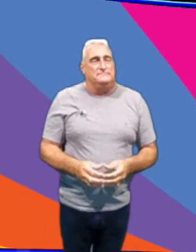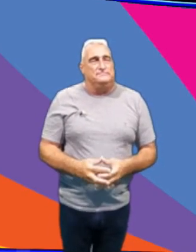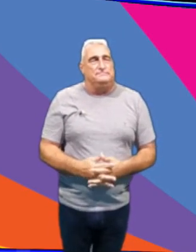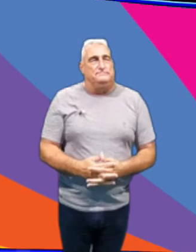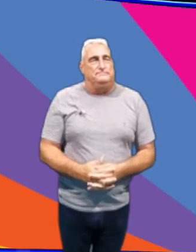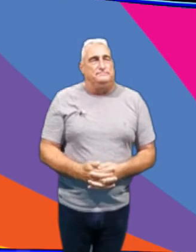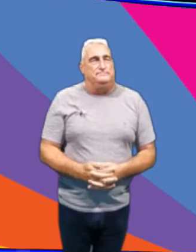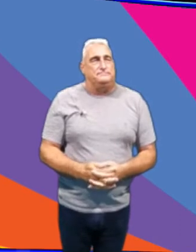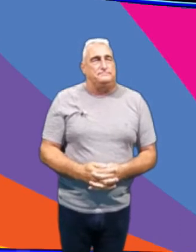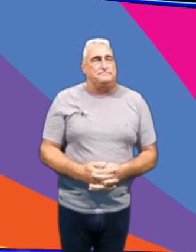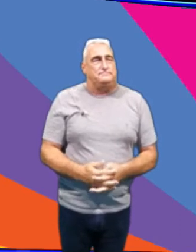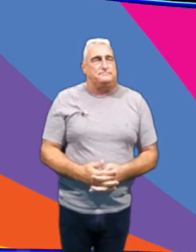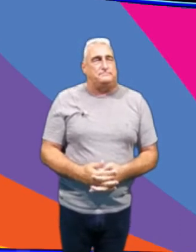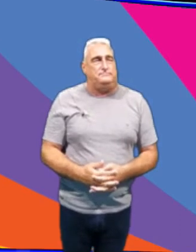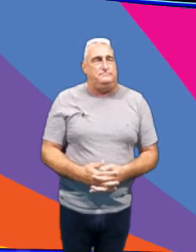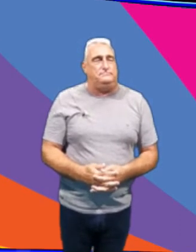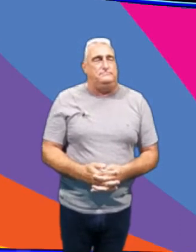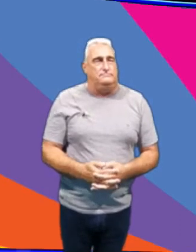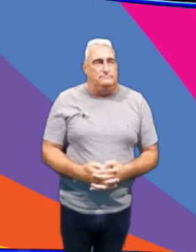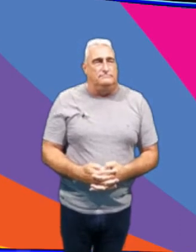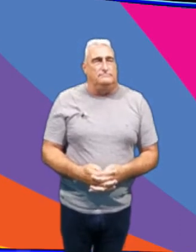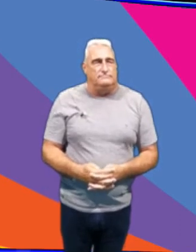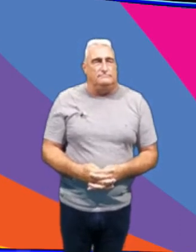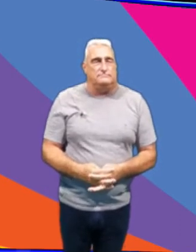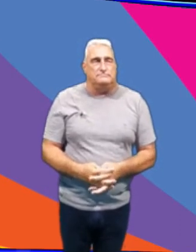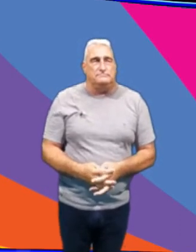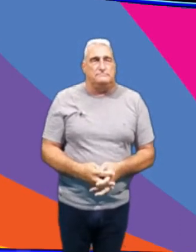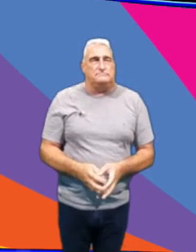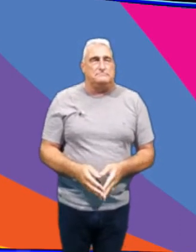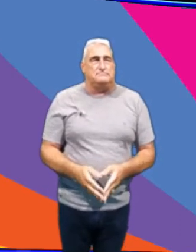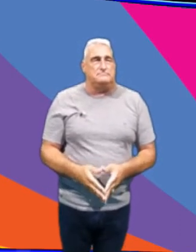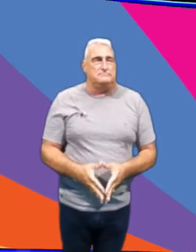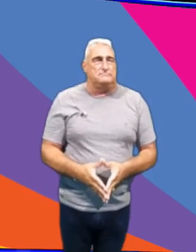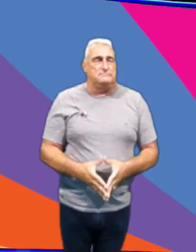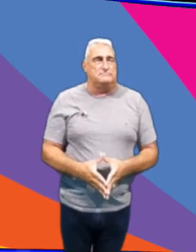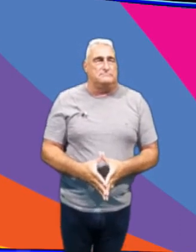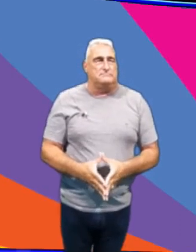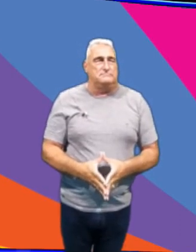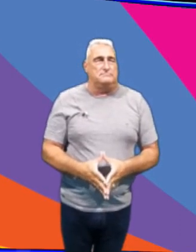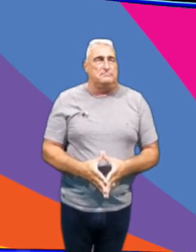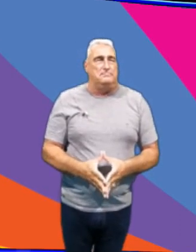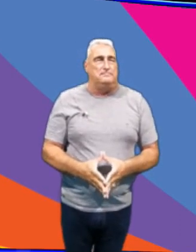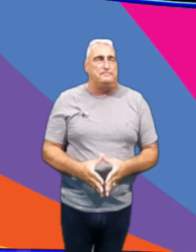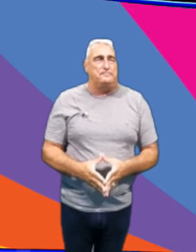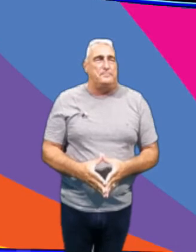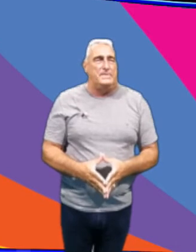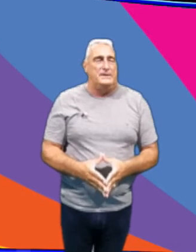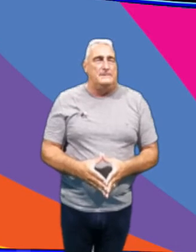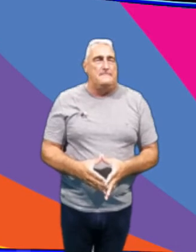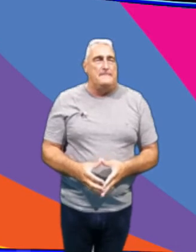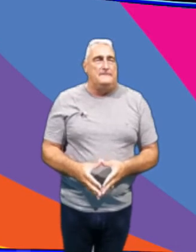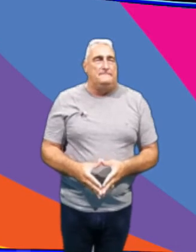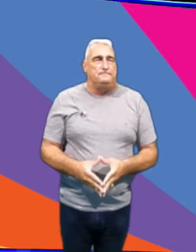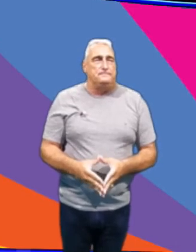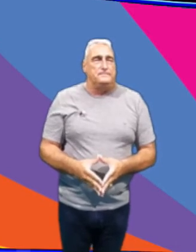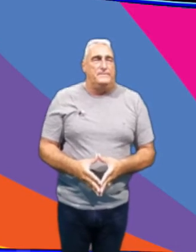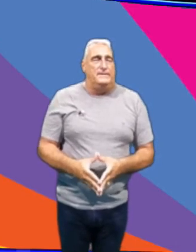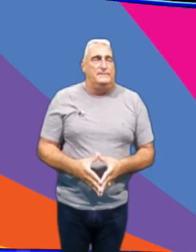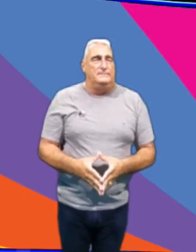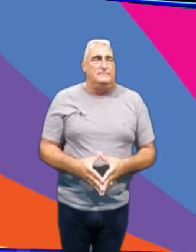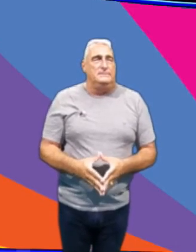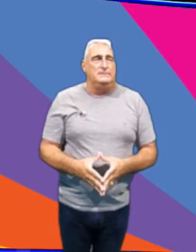como fuera de la campaña, pudo meter algunos bocadillos internacionalmente para que se repiense la deuda